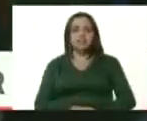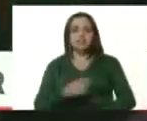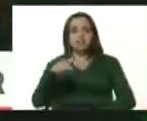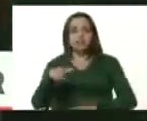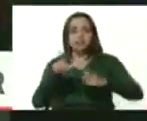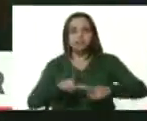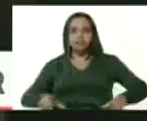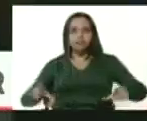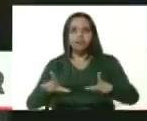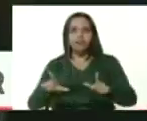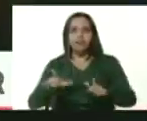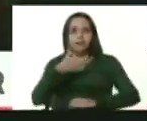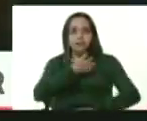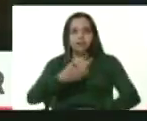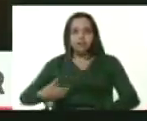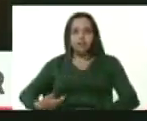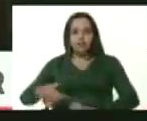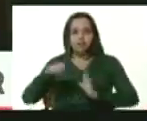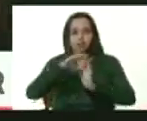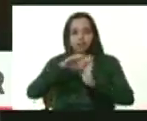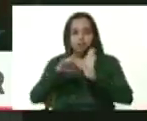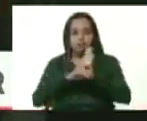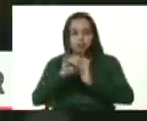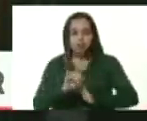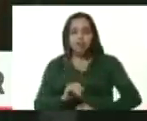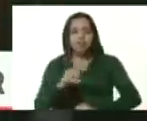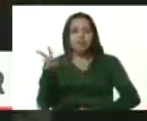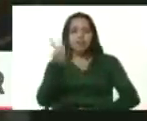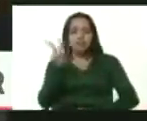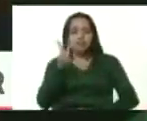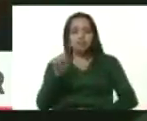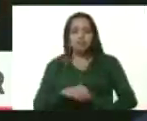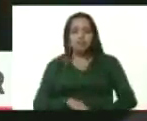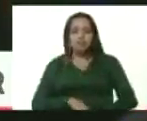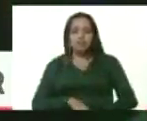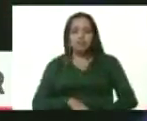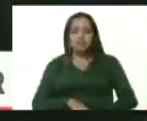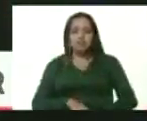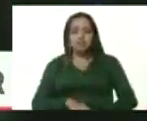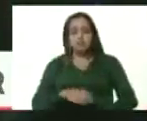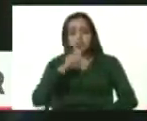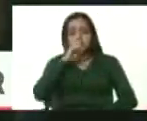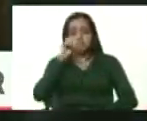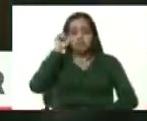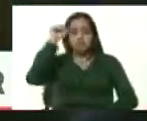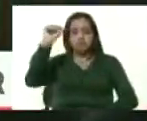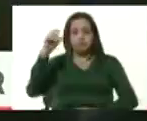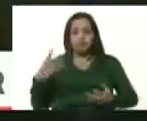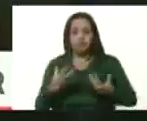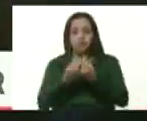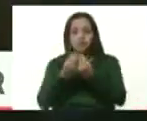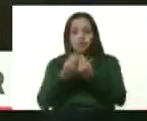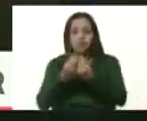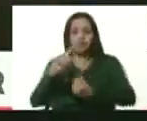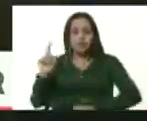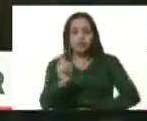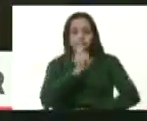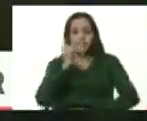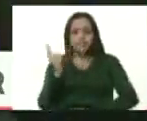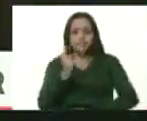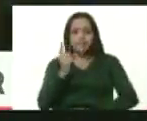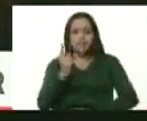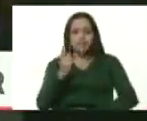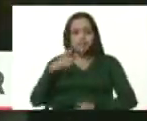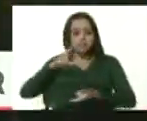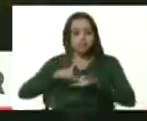presidente constitucional de la República Bolivariana de Venezuela, Nicolás Maduro, en compañía de la primera combatiente